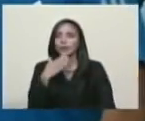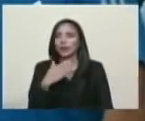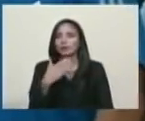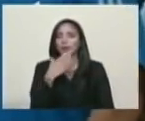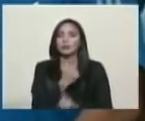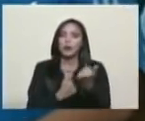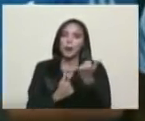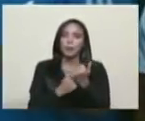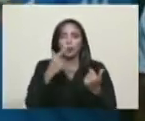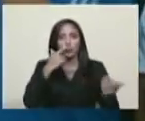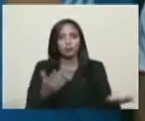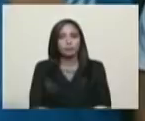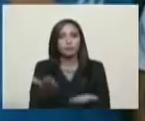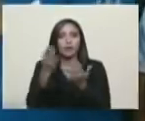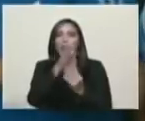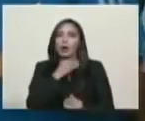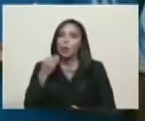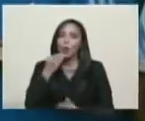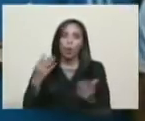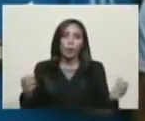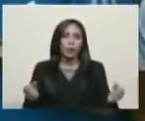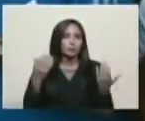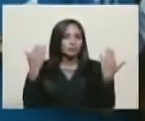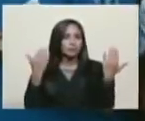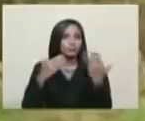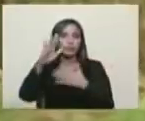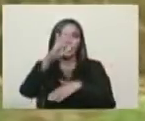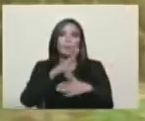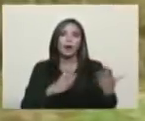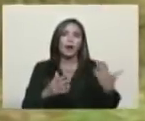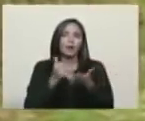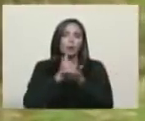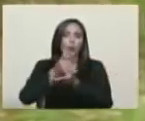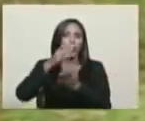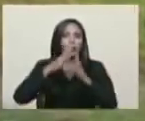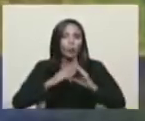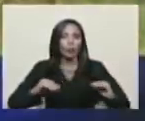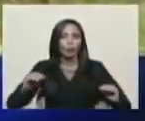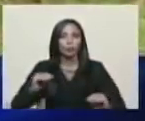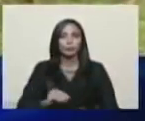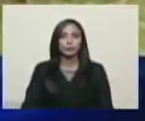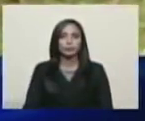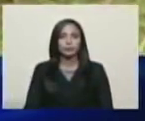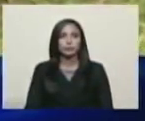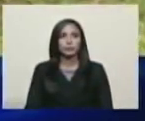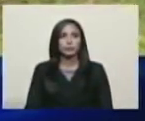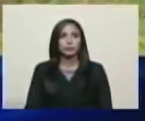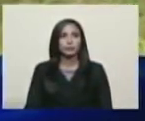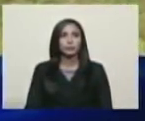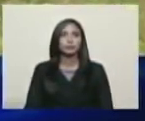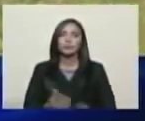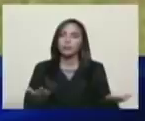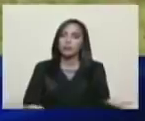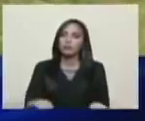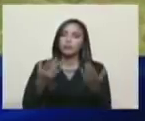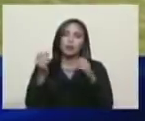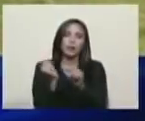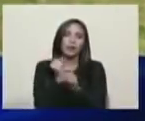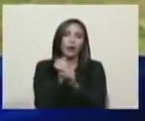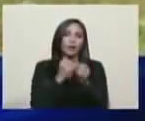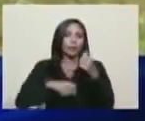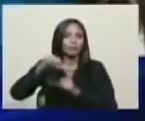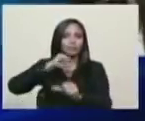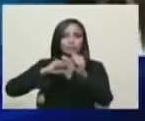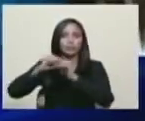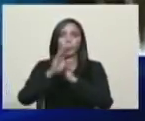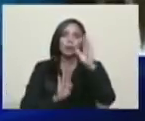y adelante. Esta juventud siempre estará batallando para el beneficio de todos. Bueno, seguimos trabajando por la construcción de la